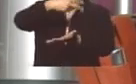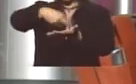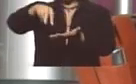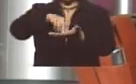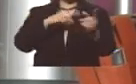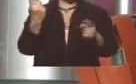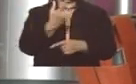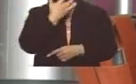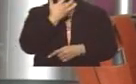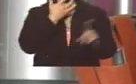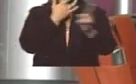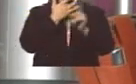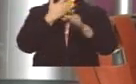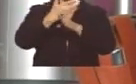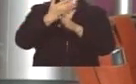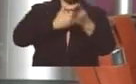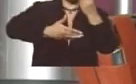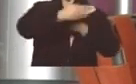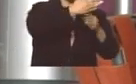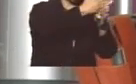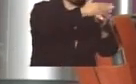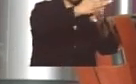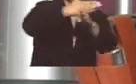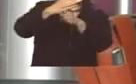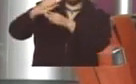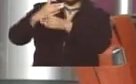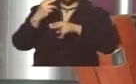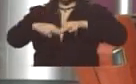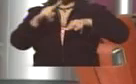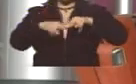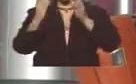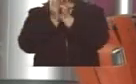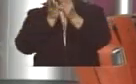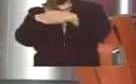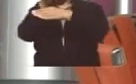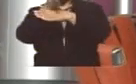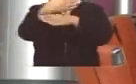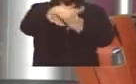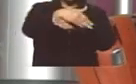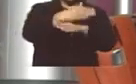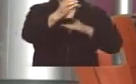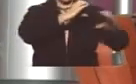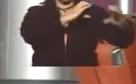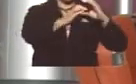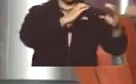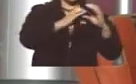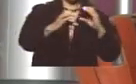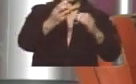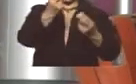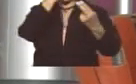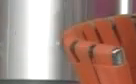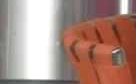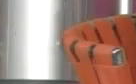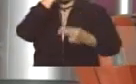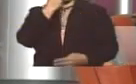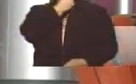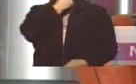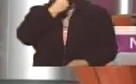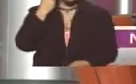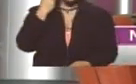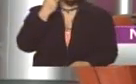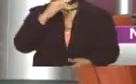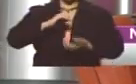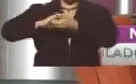a través de la música, a través de las tradiciones. No solamente señalar los pasos, sino también compartir con otros niños lo que